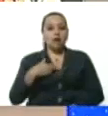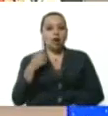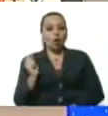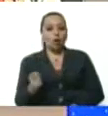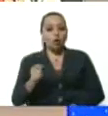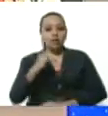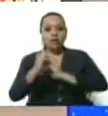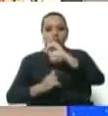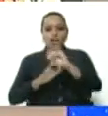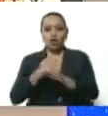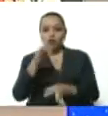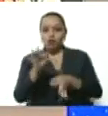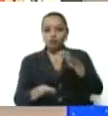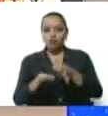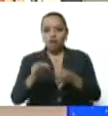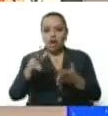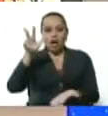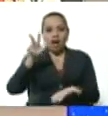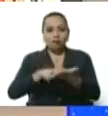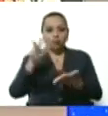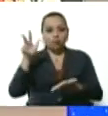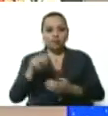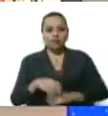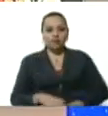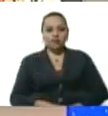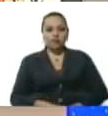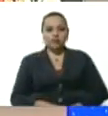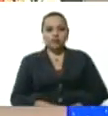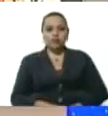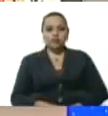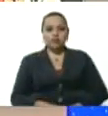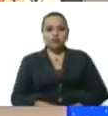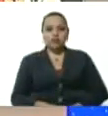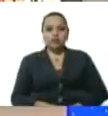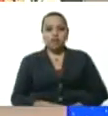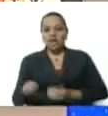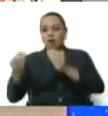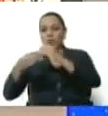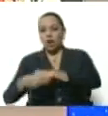Justicia valide el laudo fraudulento de